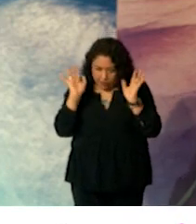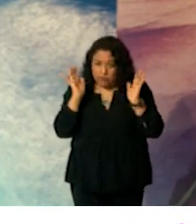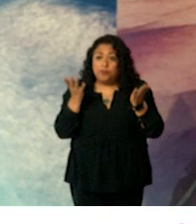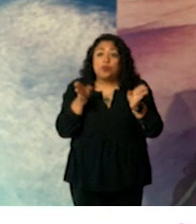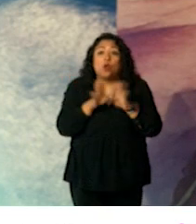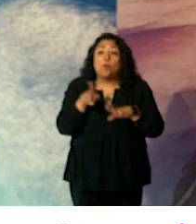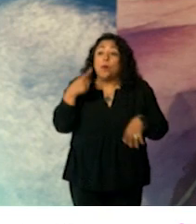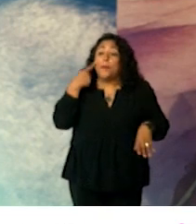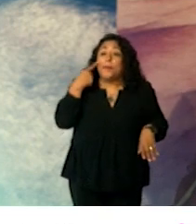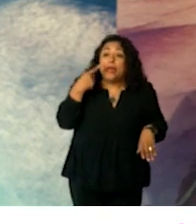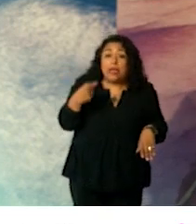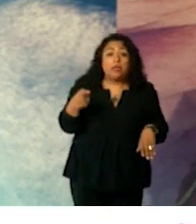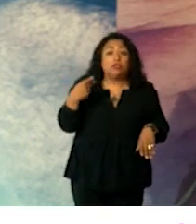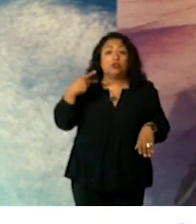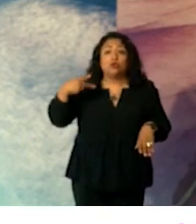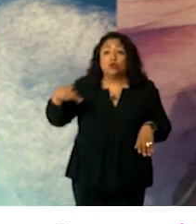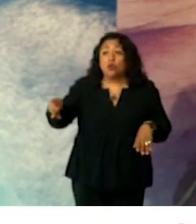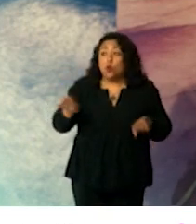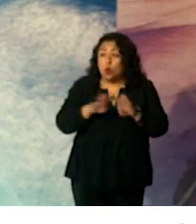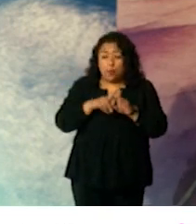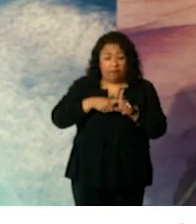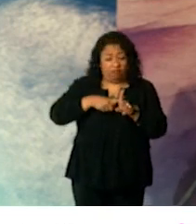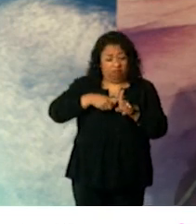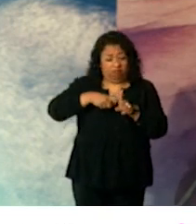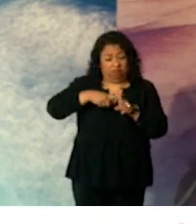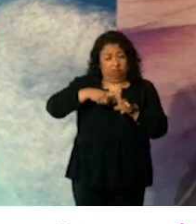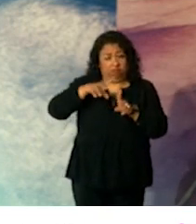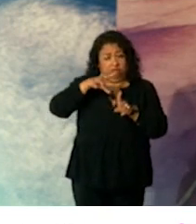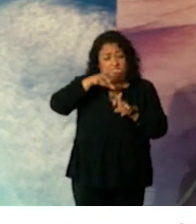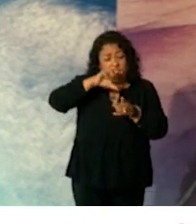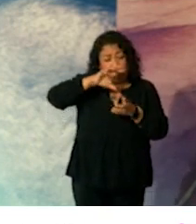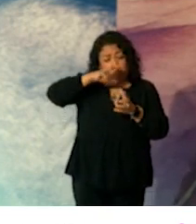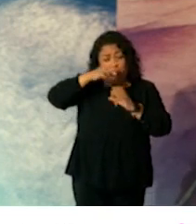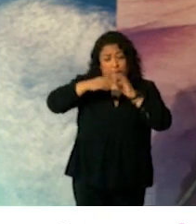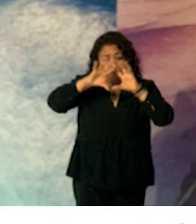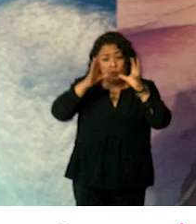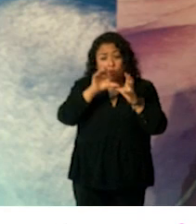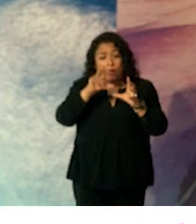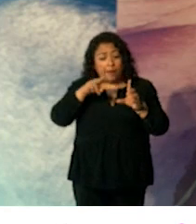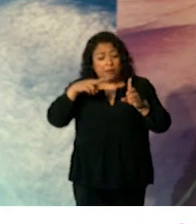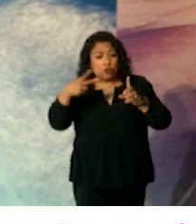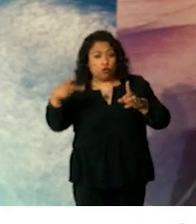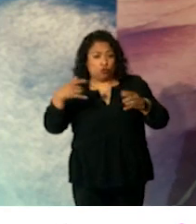¿Cómo estás viendo tú la parte de la ebullición global desde la perspectiva de las